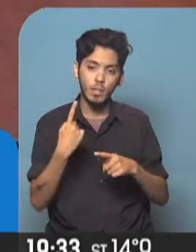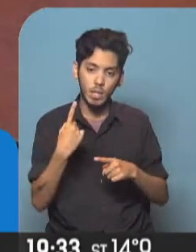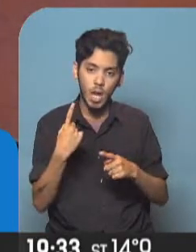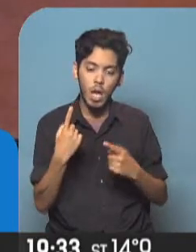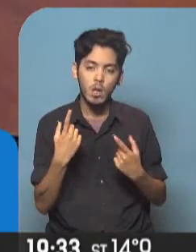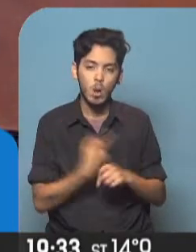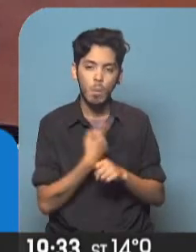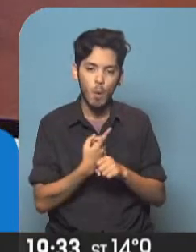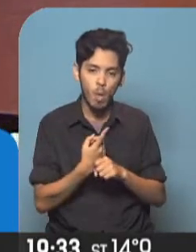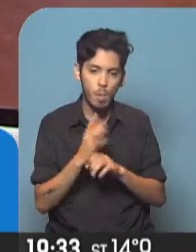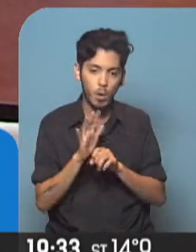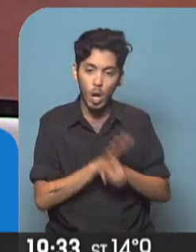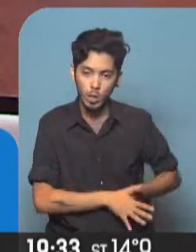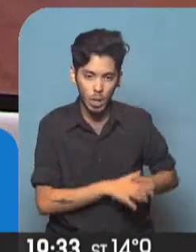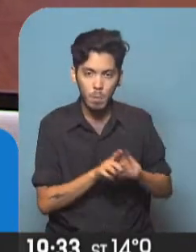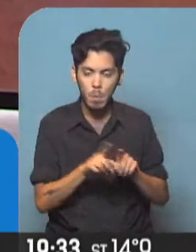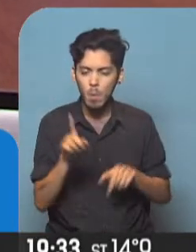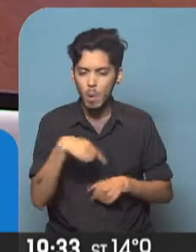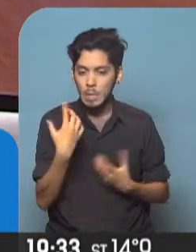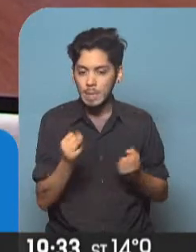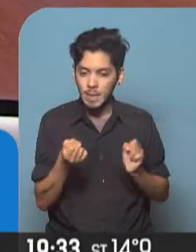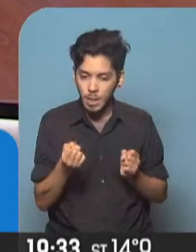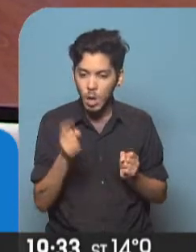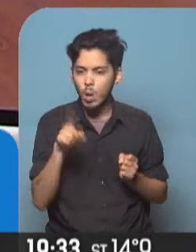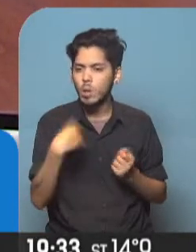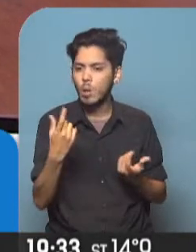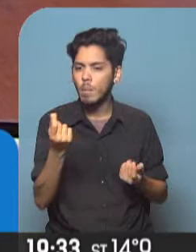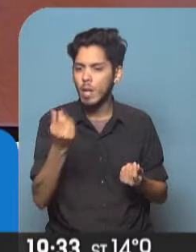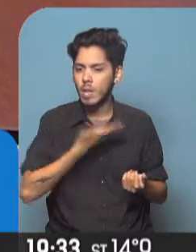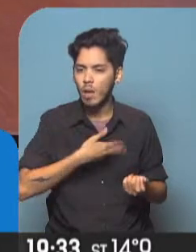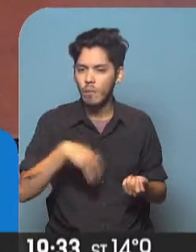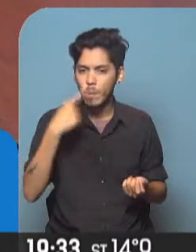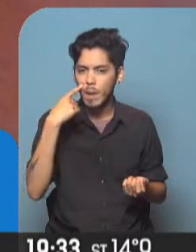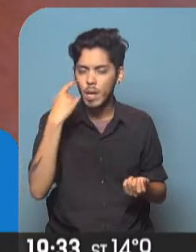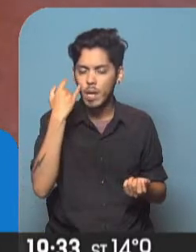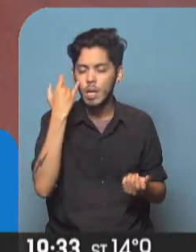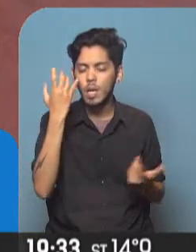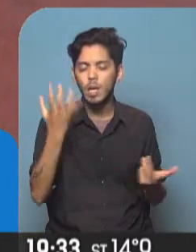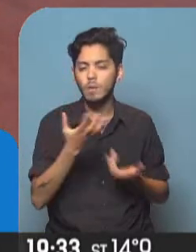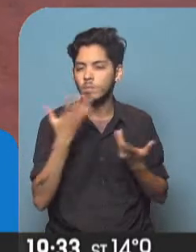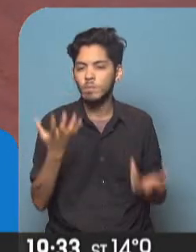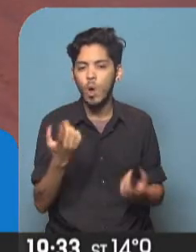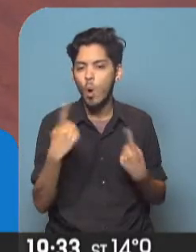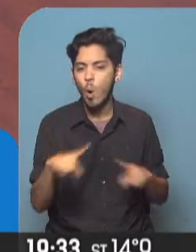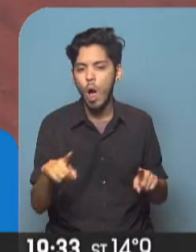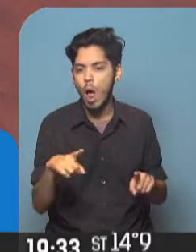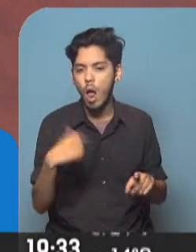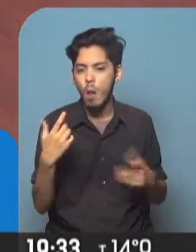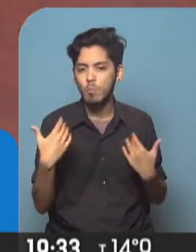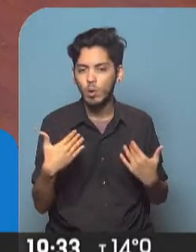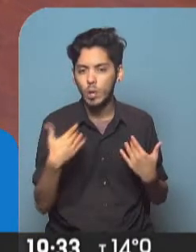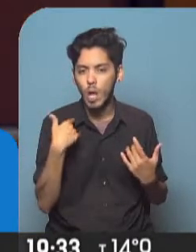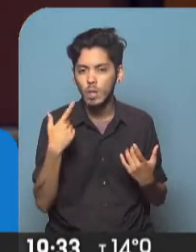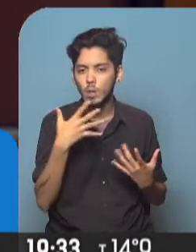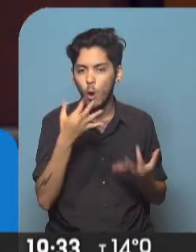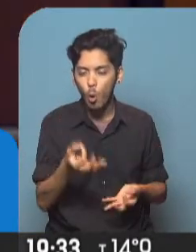y genera alguna ansiedad, porque ahora dicen, bueno, ¿cuándo viene la plata del fondo? ¿Cuáles son las condiciones? ¿Se van a cumplir cada una de